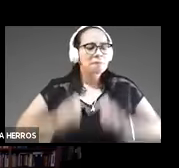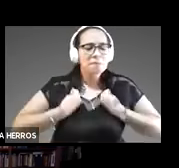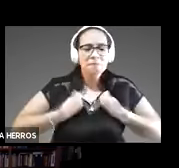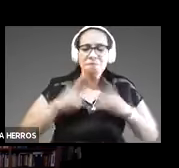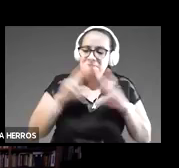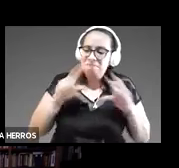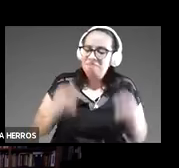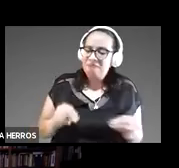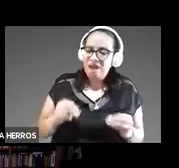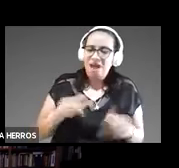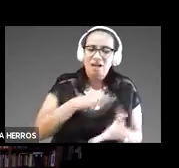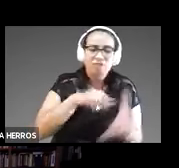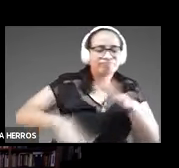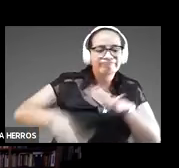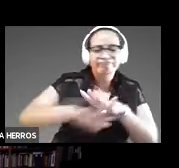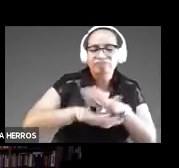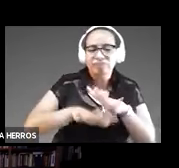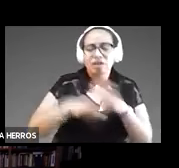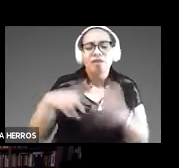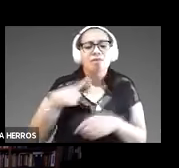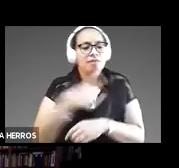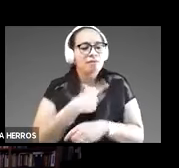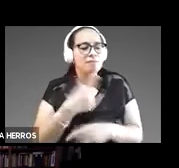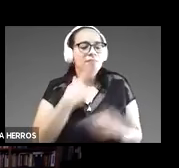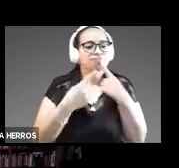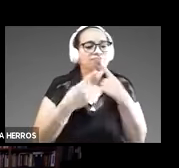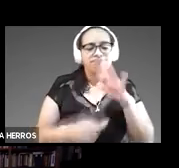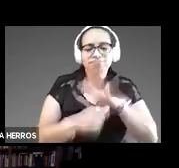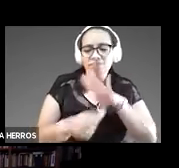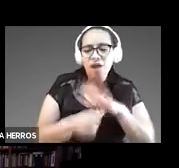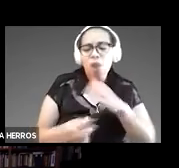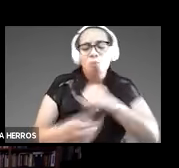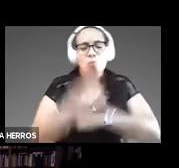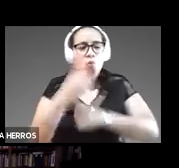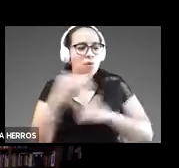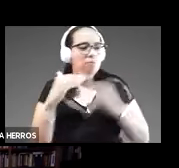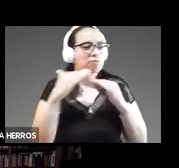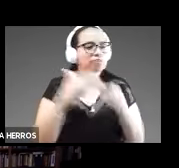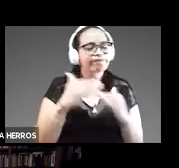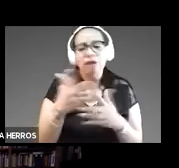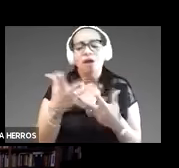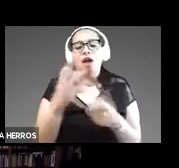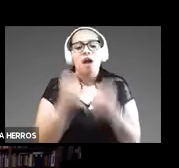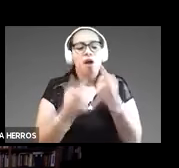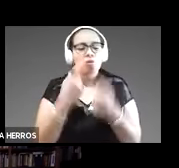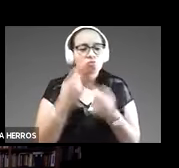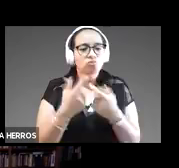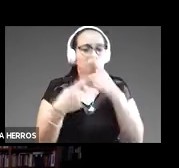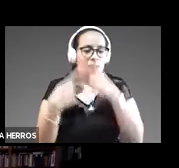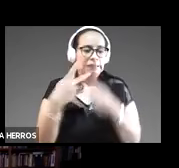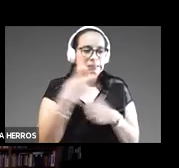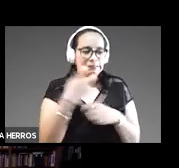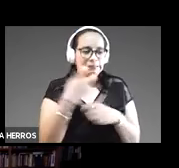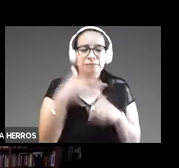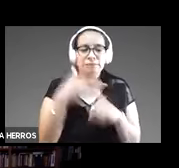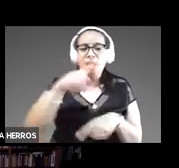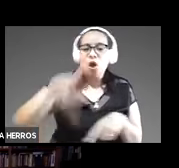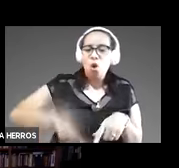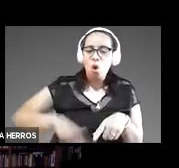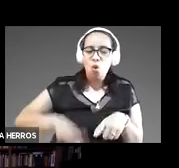decir, si no se pone sobre la mesa determinados problemas, ¿no? Y por eso hago referencia nomás, y con esto cierro, a la gobernanza,